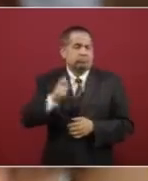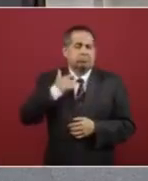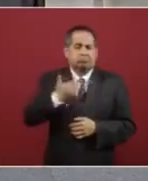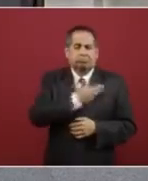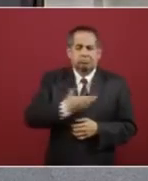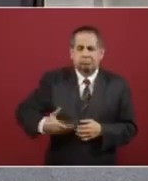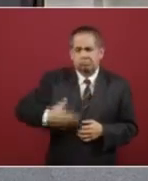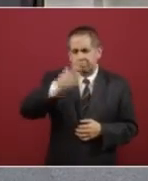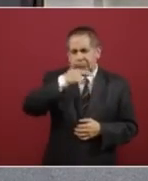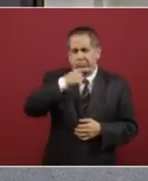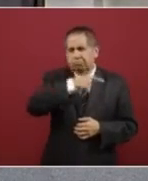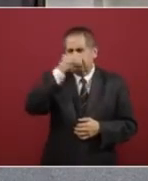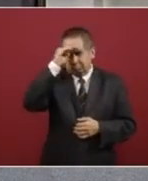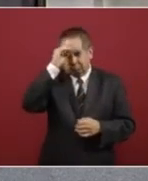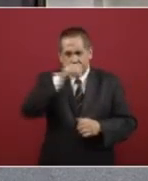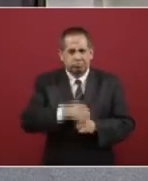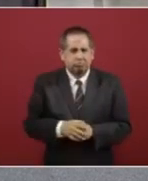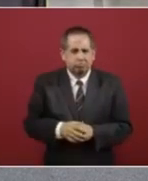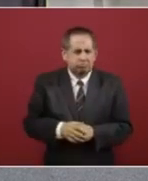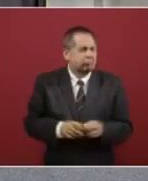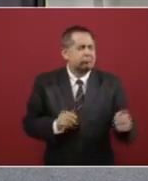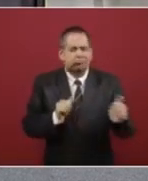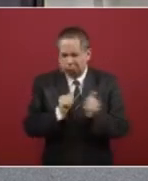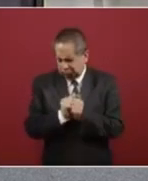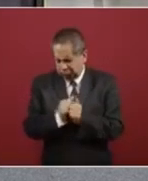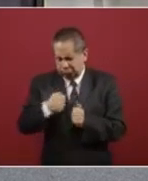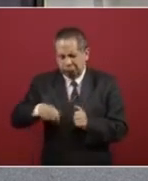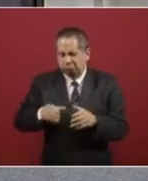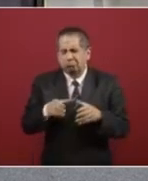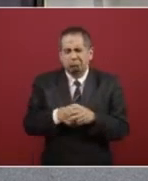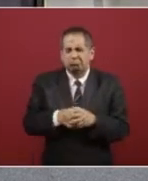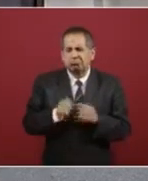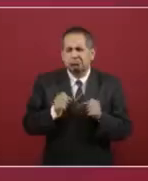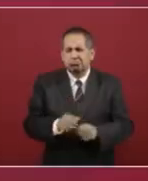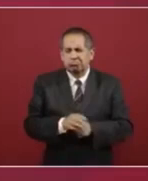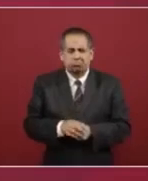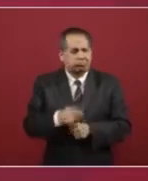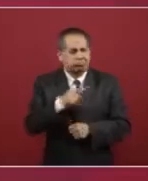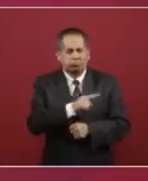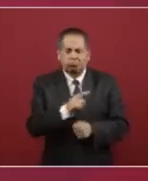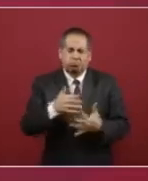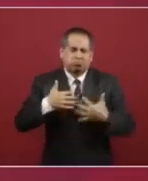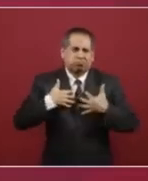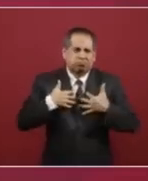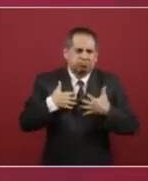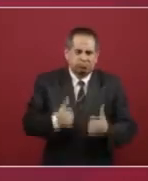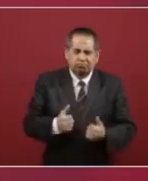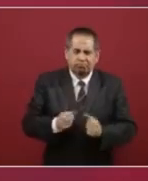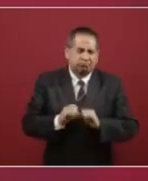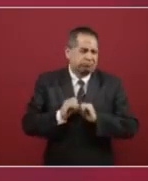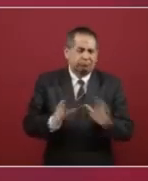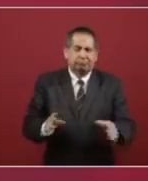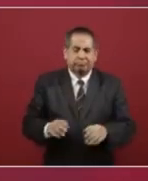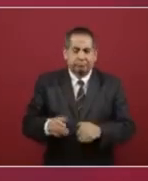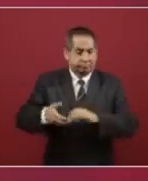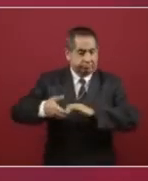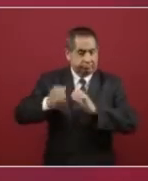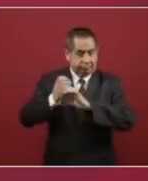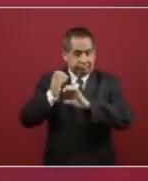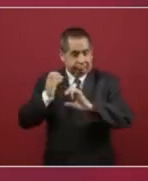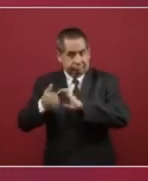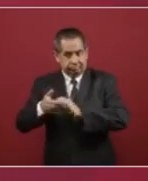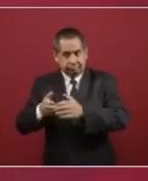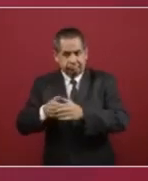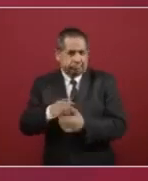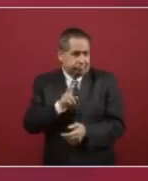del Río? Estaría con nosotros, porque comprendería de que en el caso de las pipas